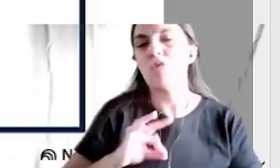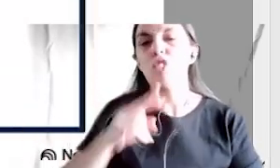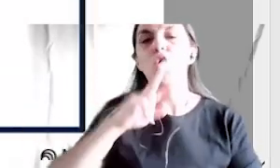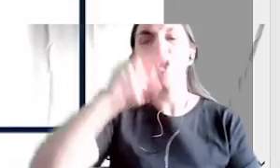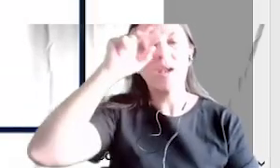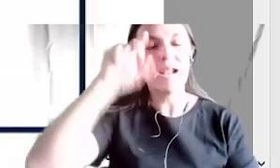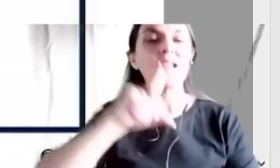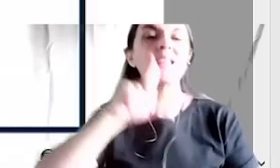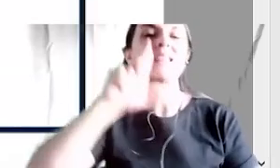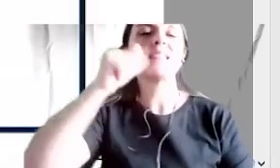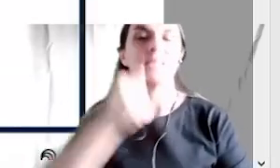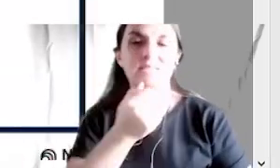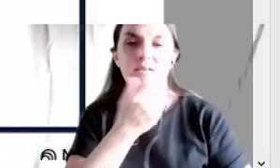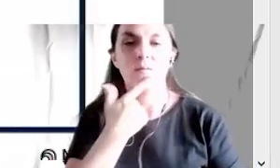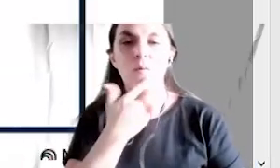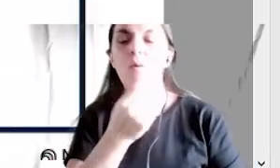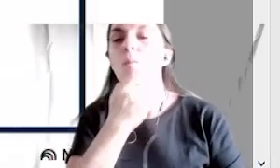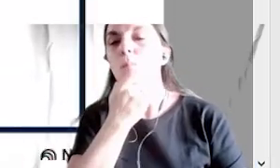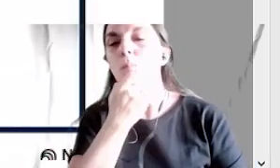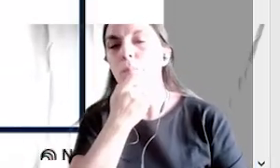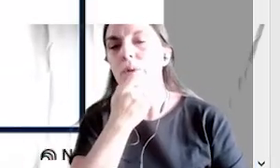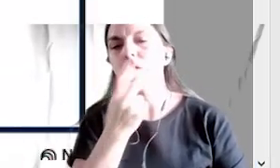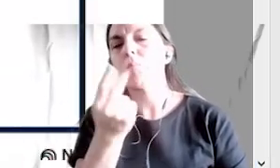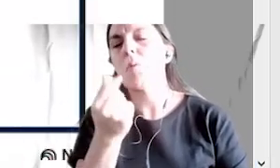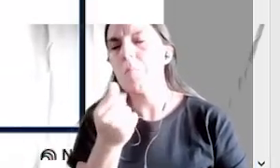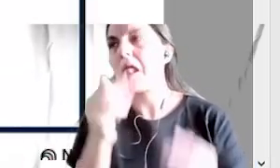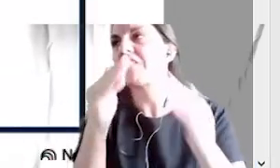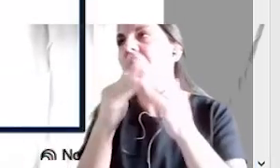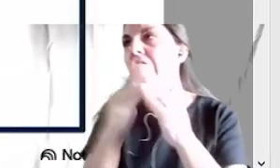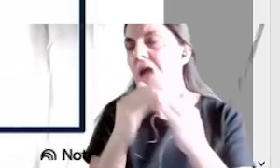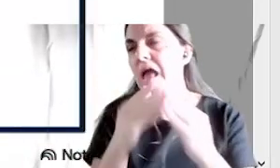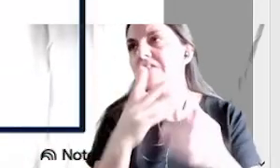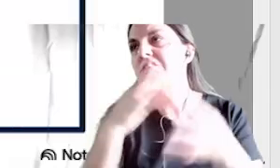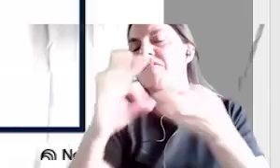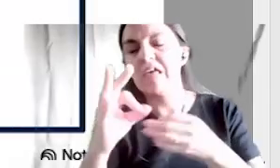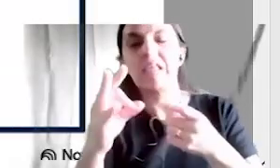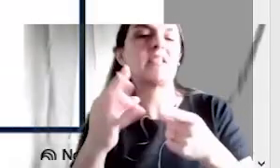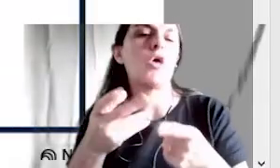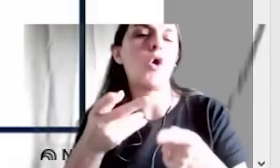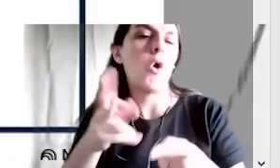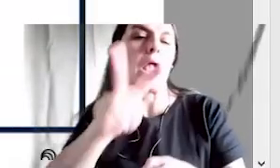ejemplo el valor de las mejoras introducidas en los inmuebles por los arrendatarios,